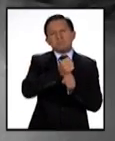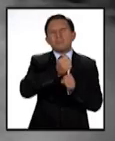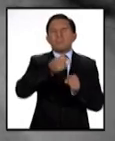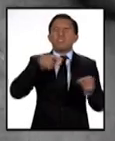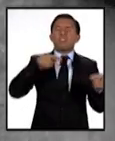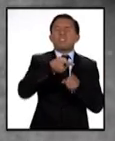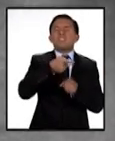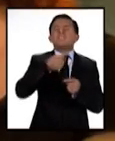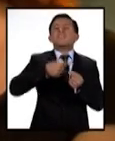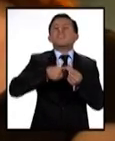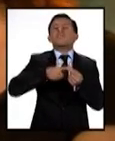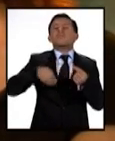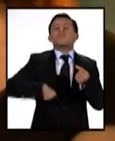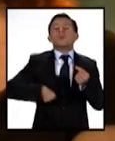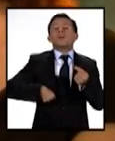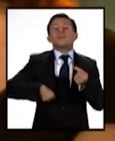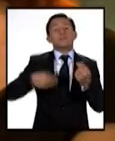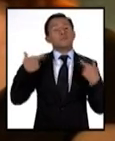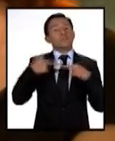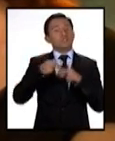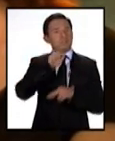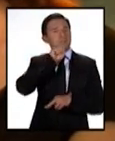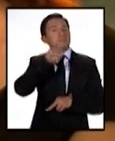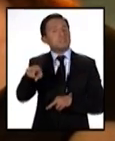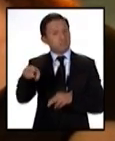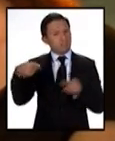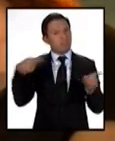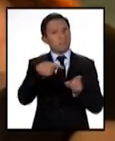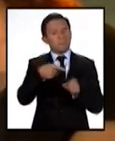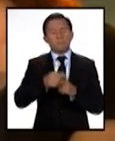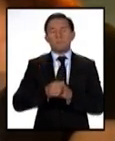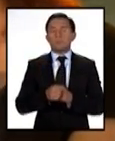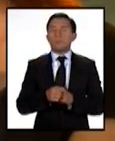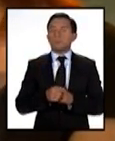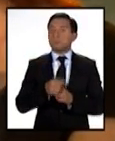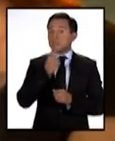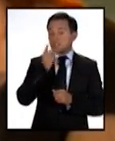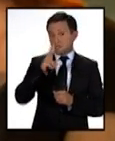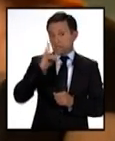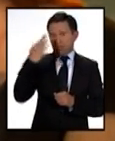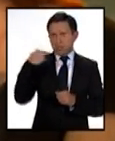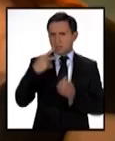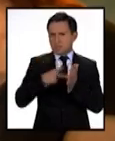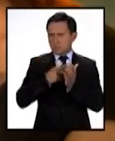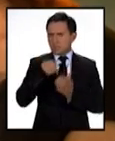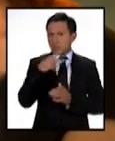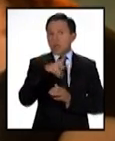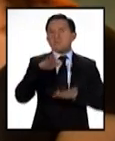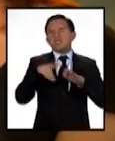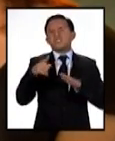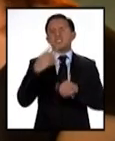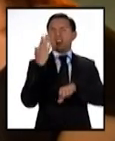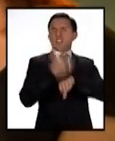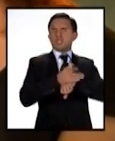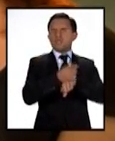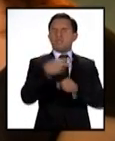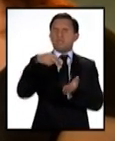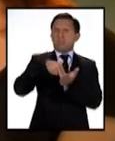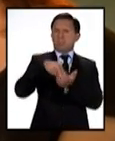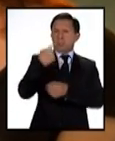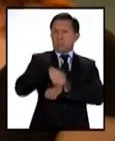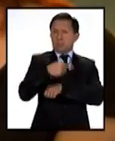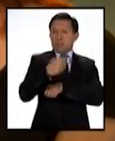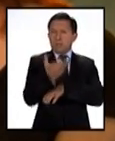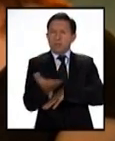de pie todo el rato, que yo lo llegué a denotar en varias ocasiones, que el niño me llegaba con sarpullido, pero no me explicaba el por qué. Hasta que